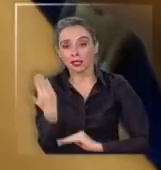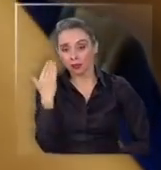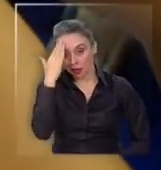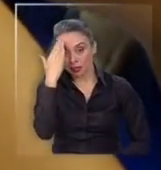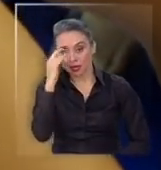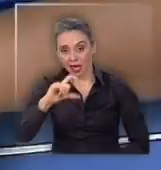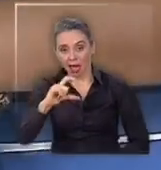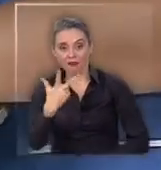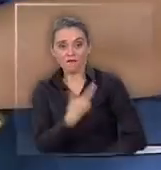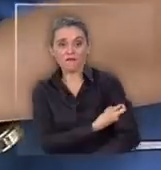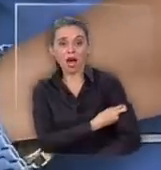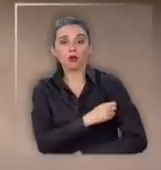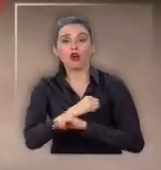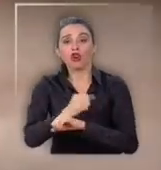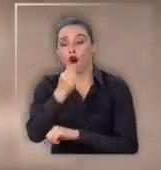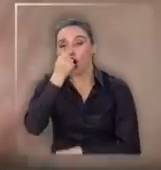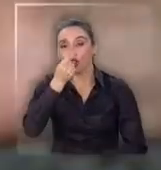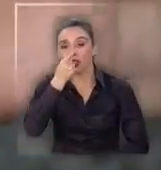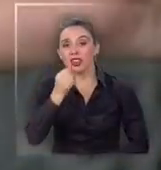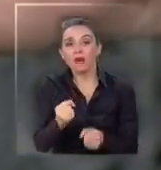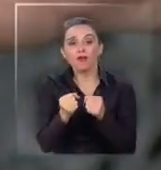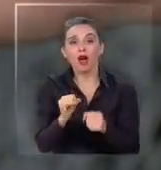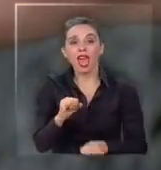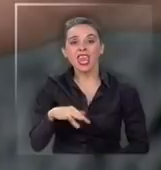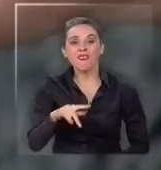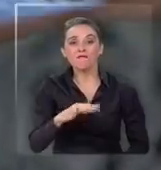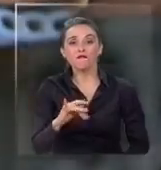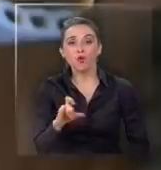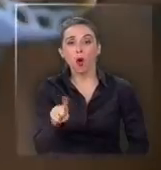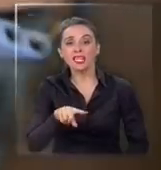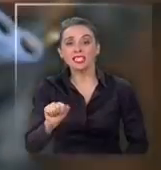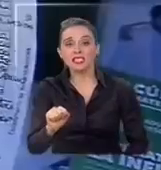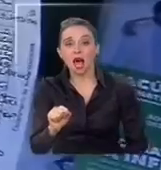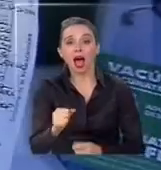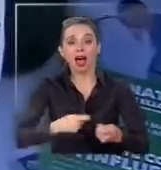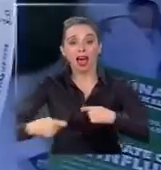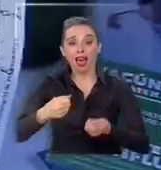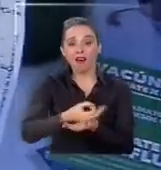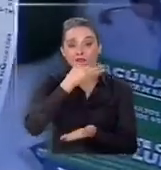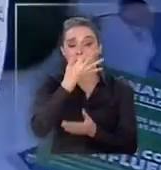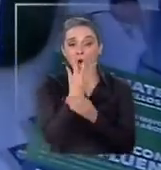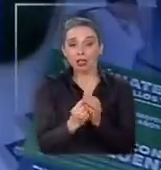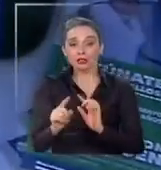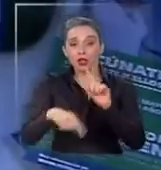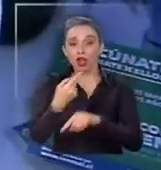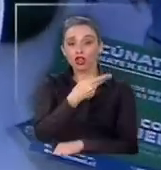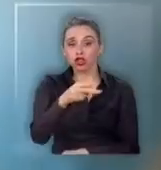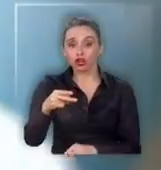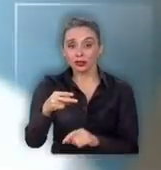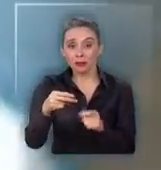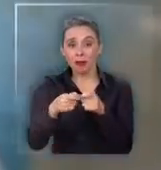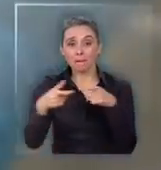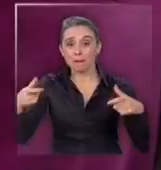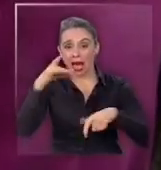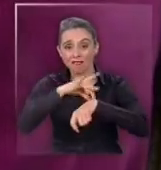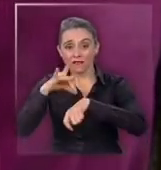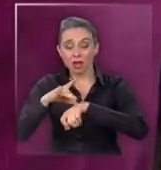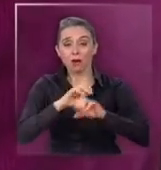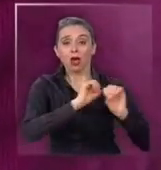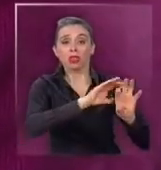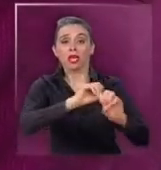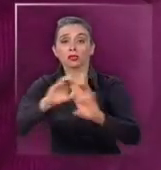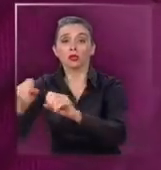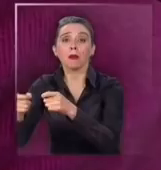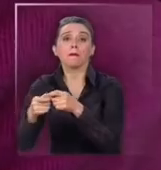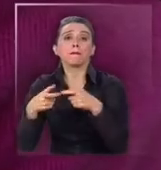días, vacuna contra la influenza que en las farmacias está casi agotada. A 2 semanas del pico los contagios van en aumento y 19